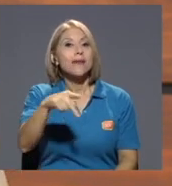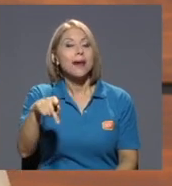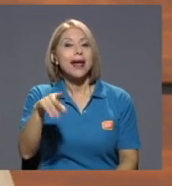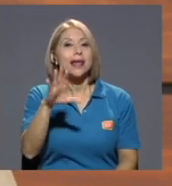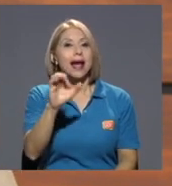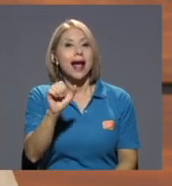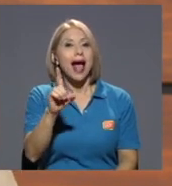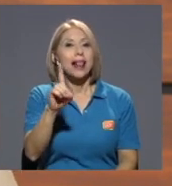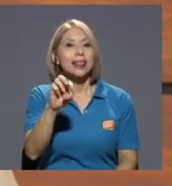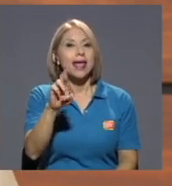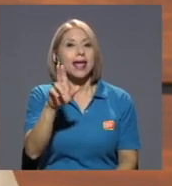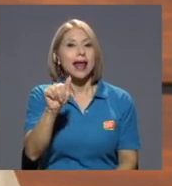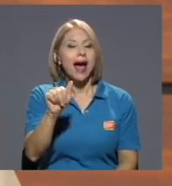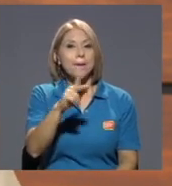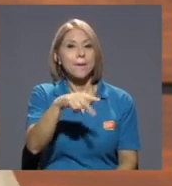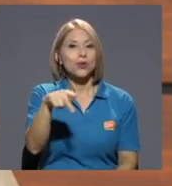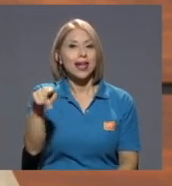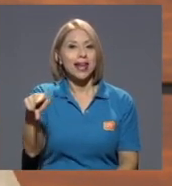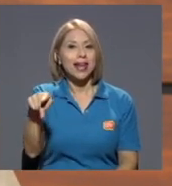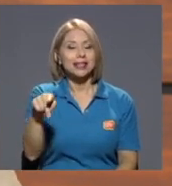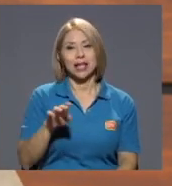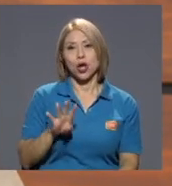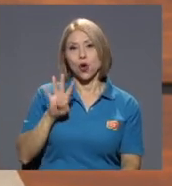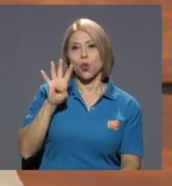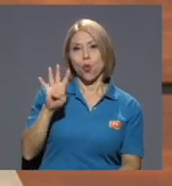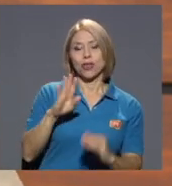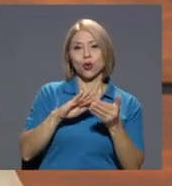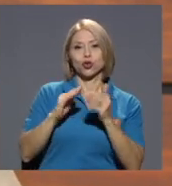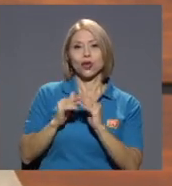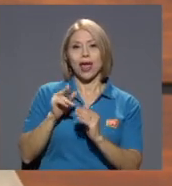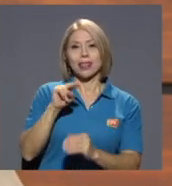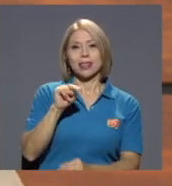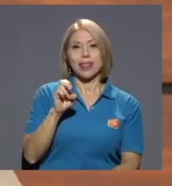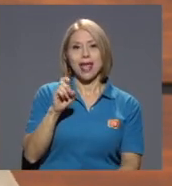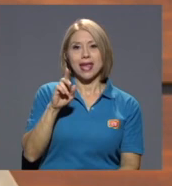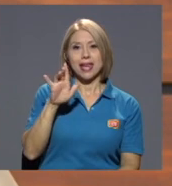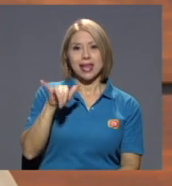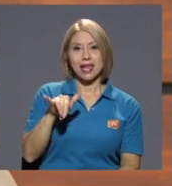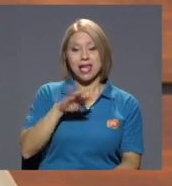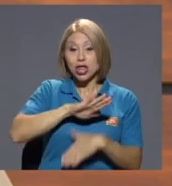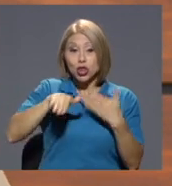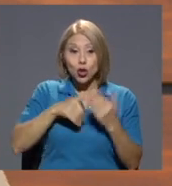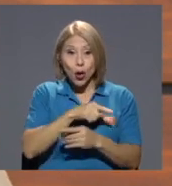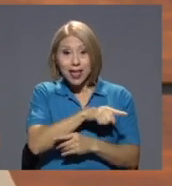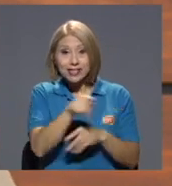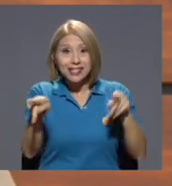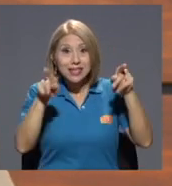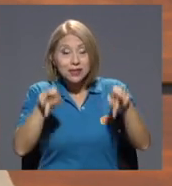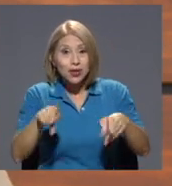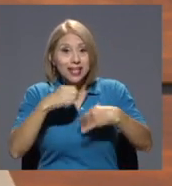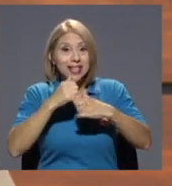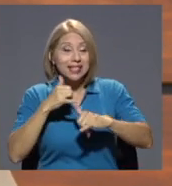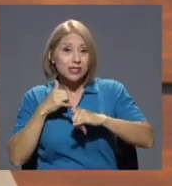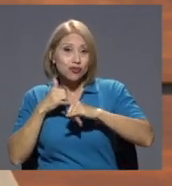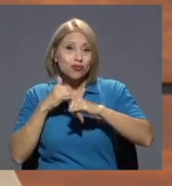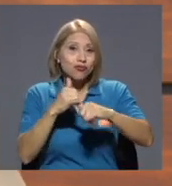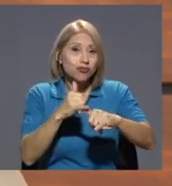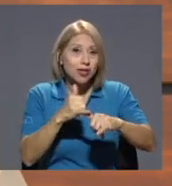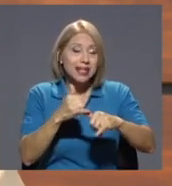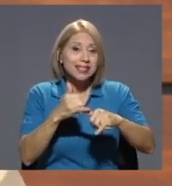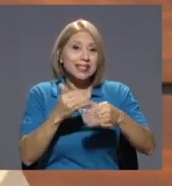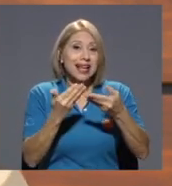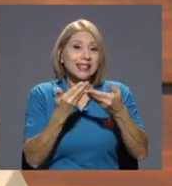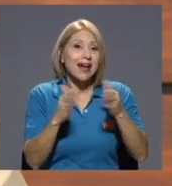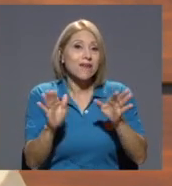y hay cuatro de ciudad neily todas estas personas son judicial izadas con algún número de expediente